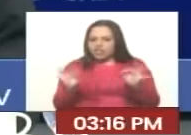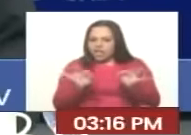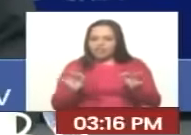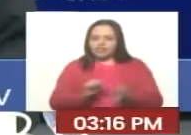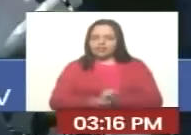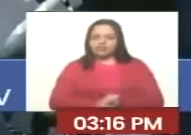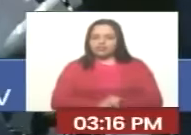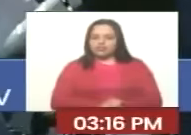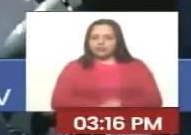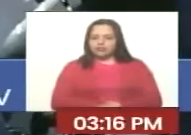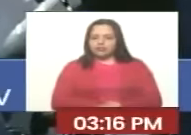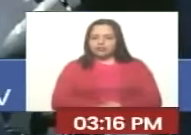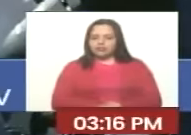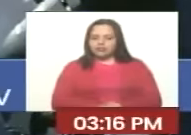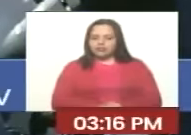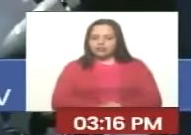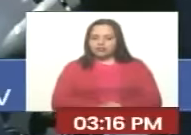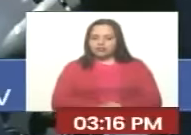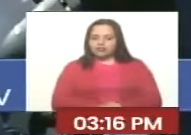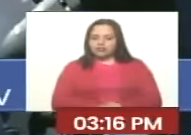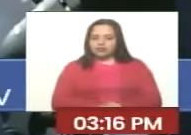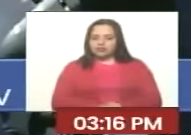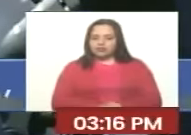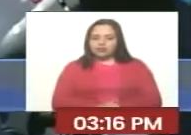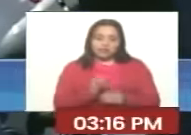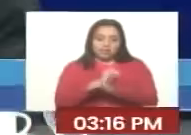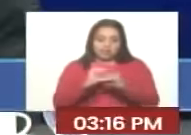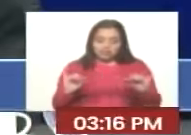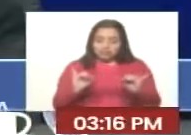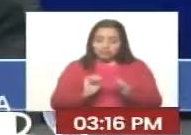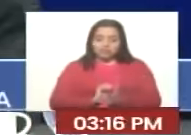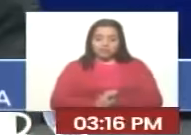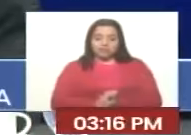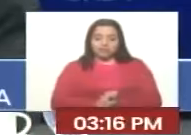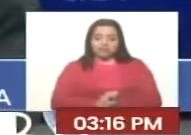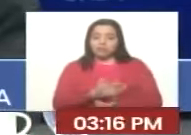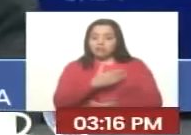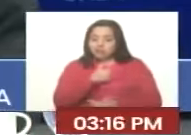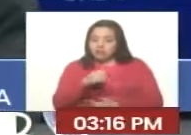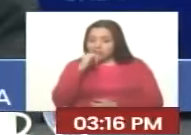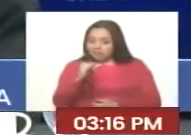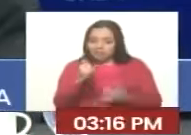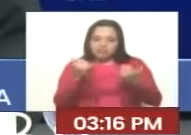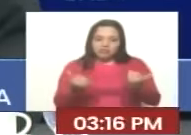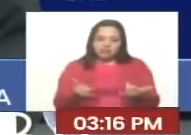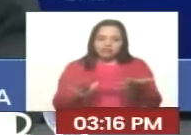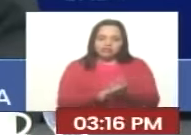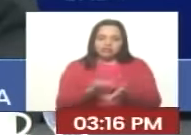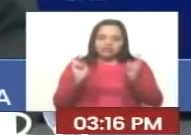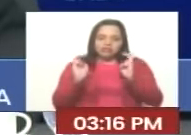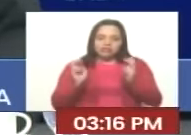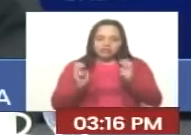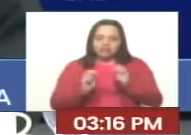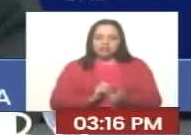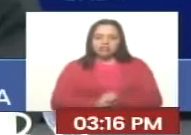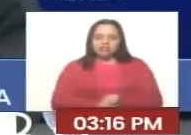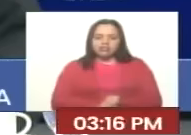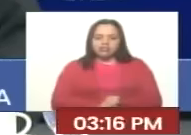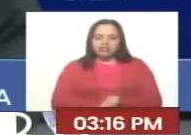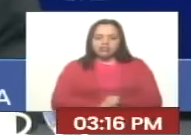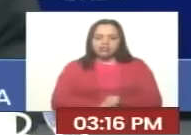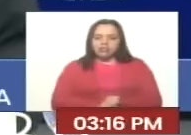nulidad. Y cierran eso. Quiero informar ahora sobre este tema de la regalía que